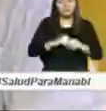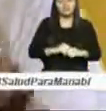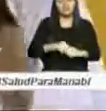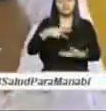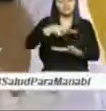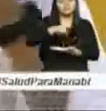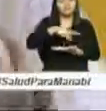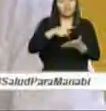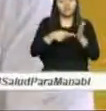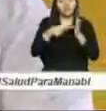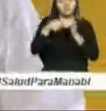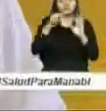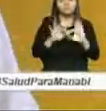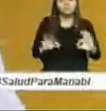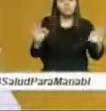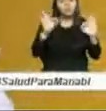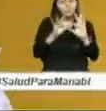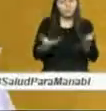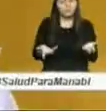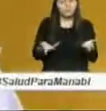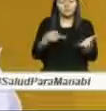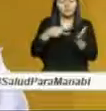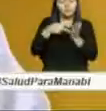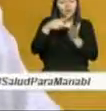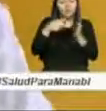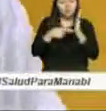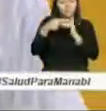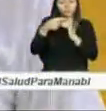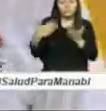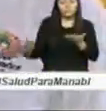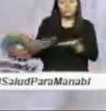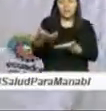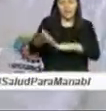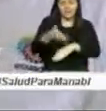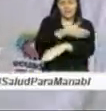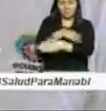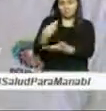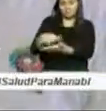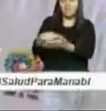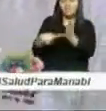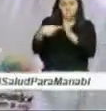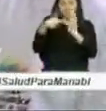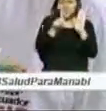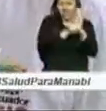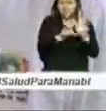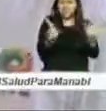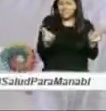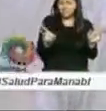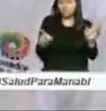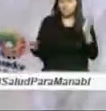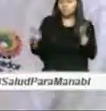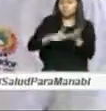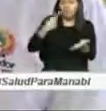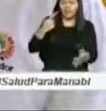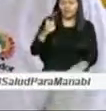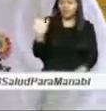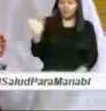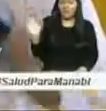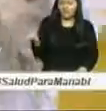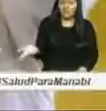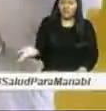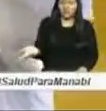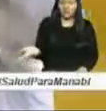pago de tributos, compañeros, el pago de tributos se ha triplicado en nuestro gobierno. Y no porque hayan aumentado los tributos, de